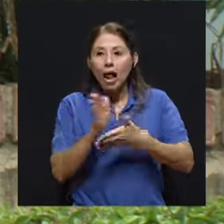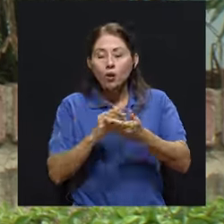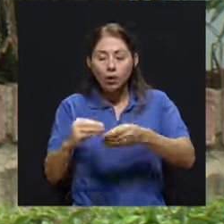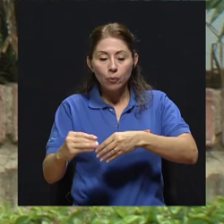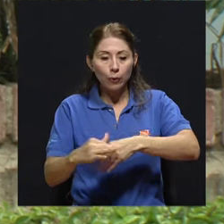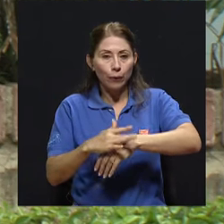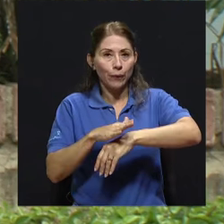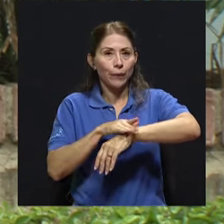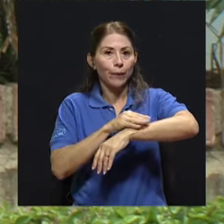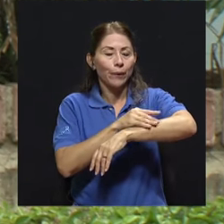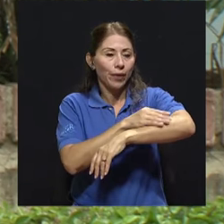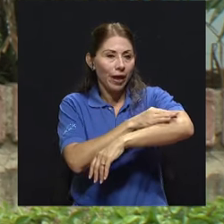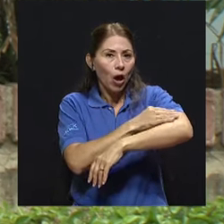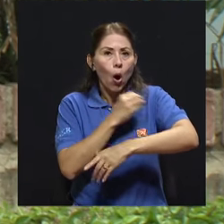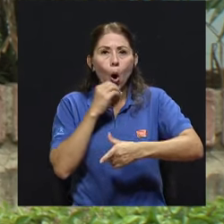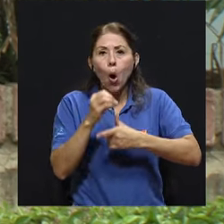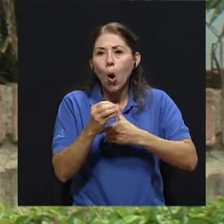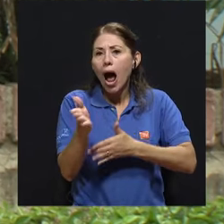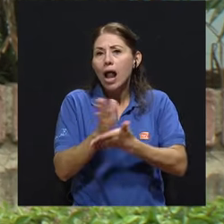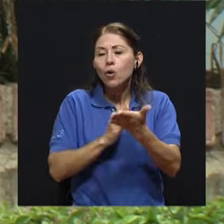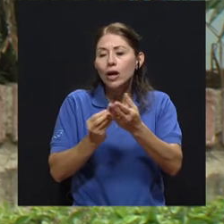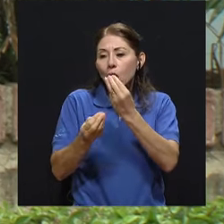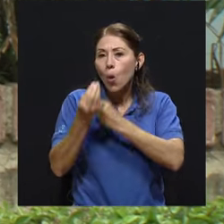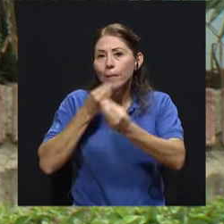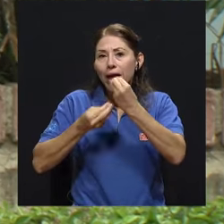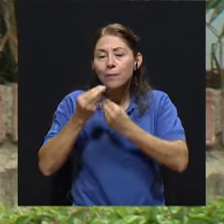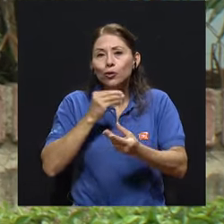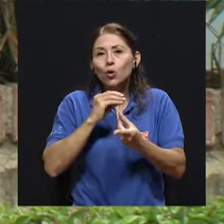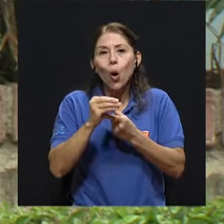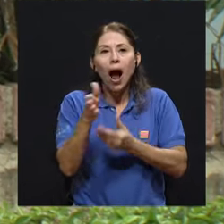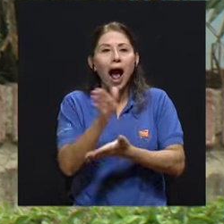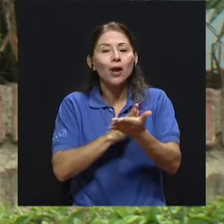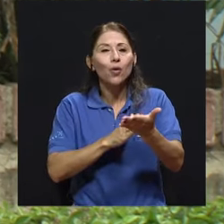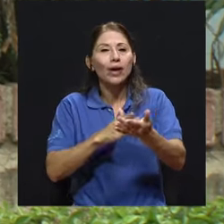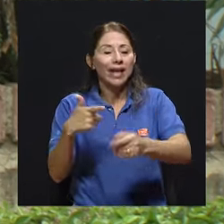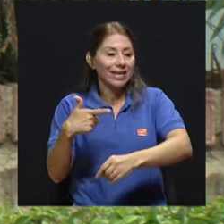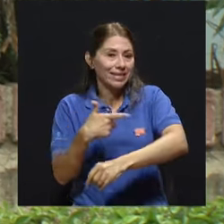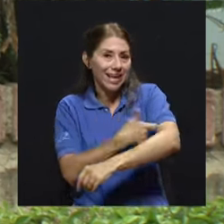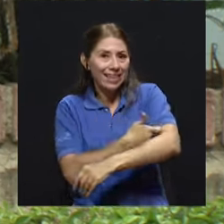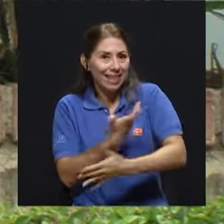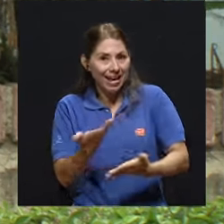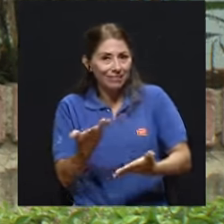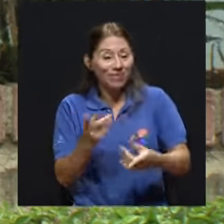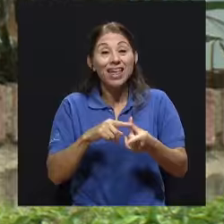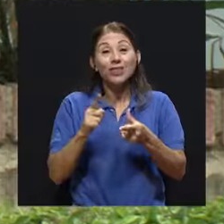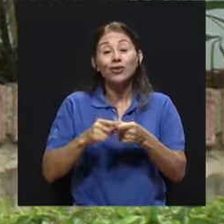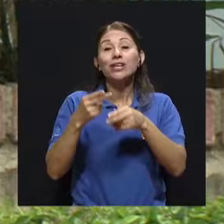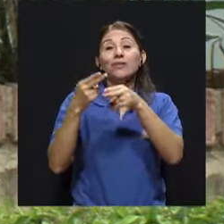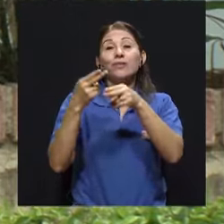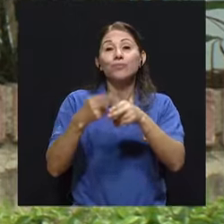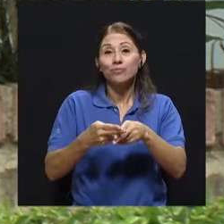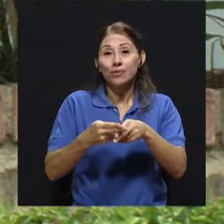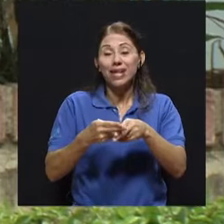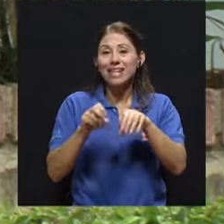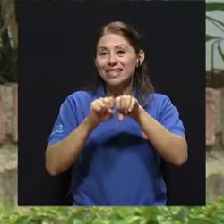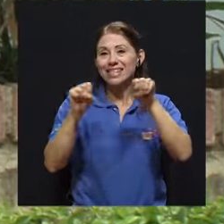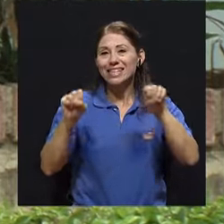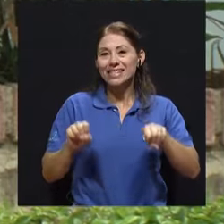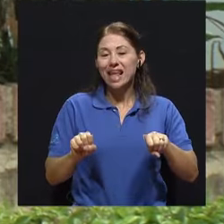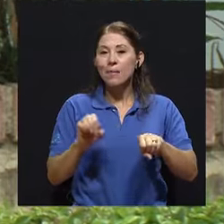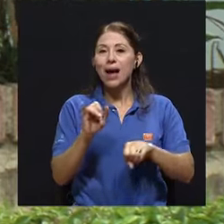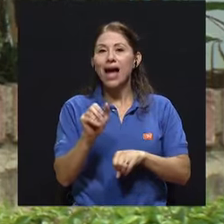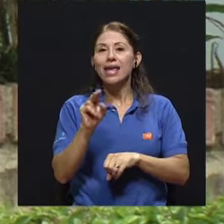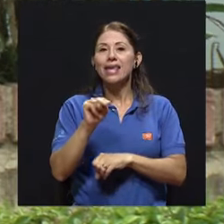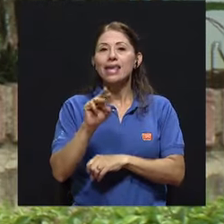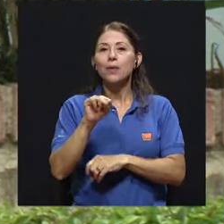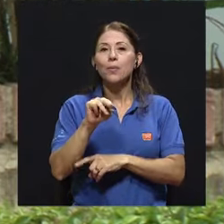piel, porque las comemos o porque nos inyectan. Y tenemos lo que se conoce con el nombre del sistema inmune, que es lo